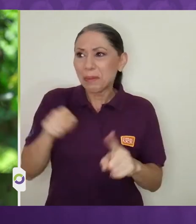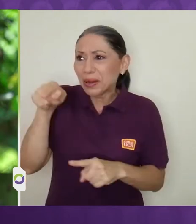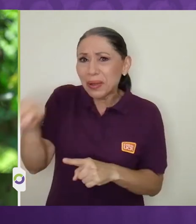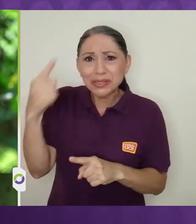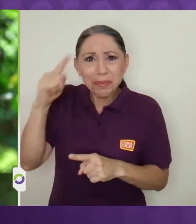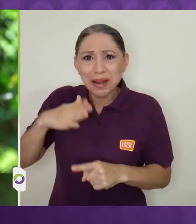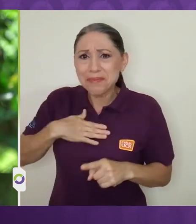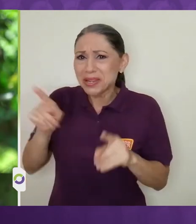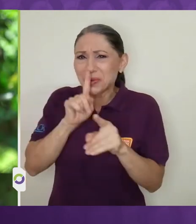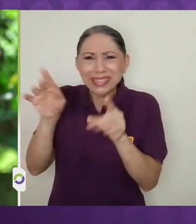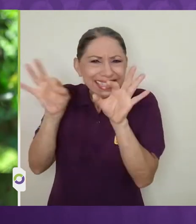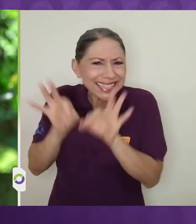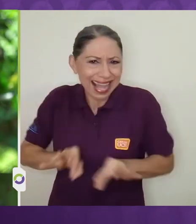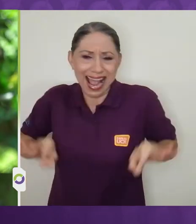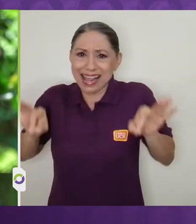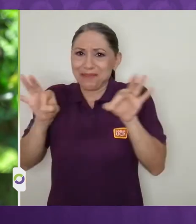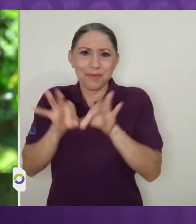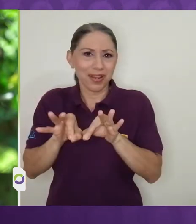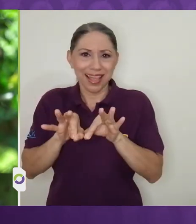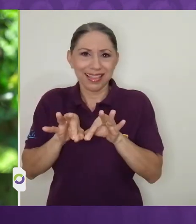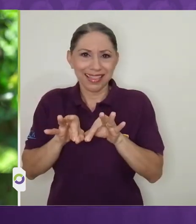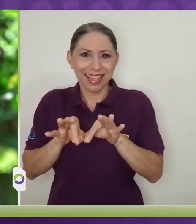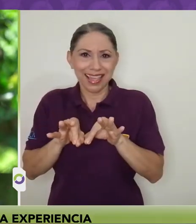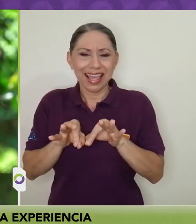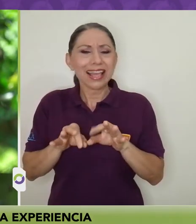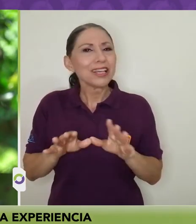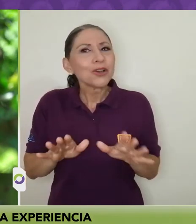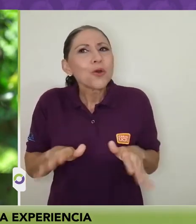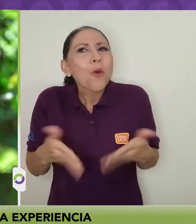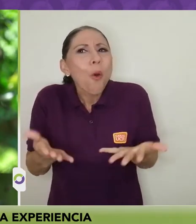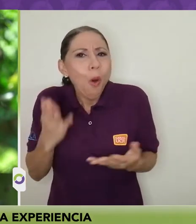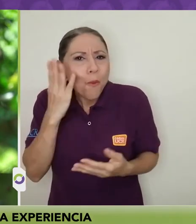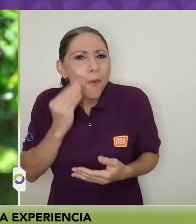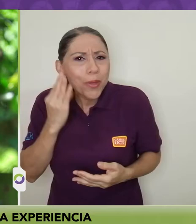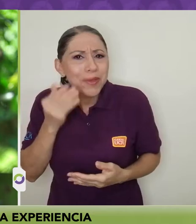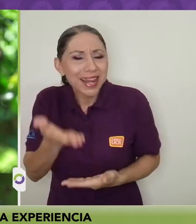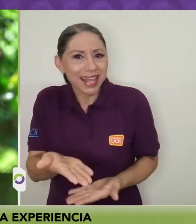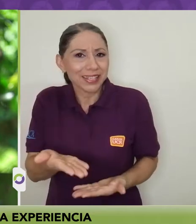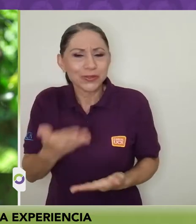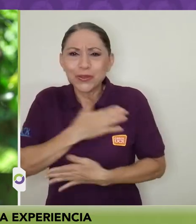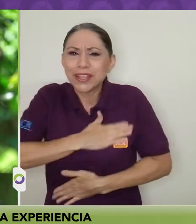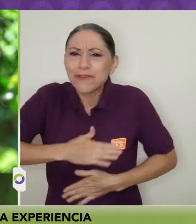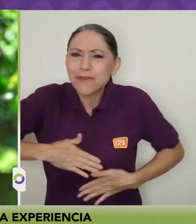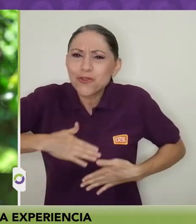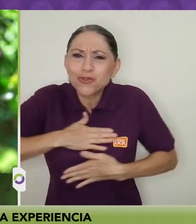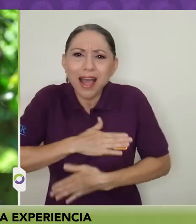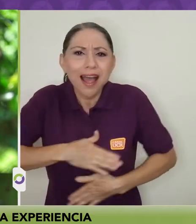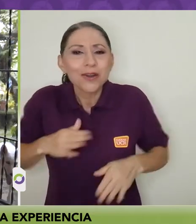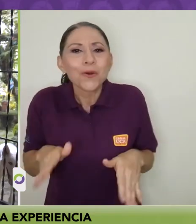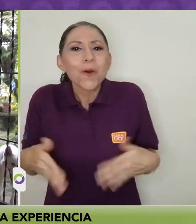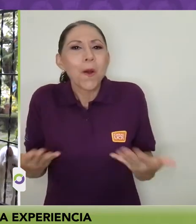importante todo eso para mí, es cómo vivir esto, cómo disfrutarlo,